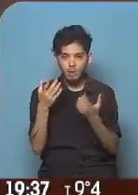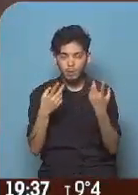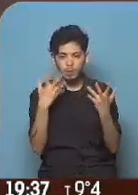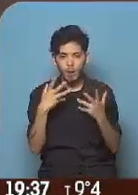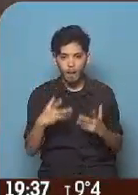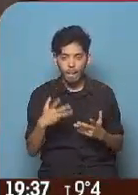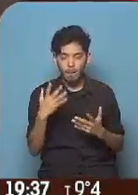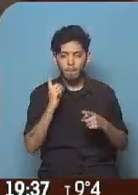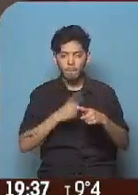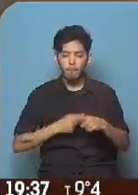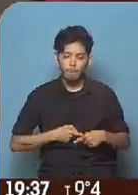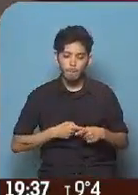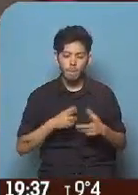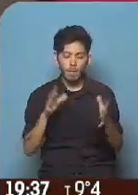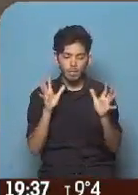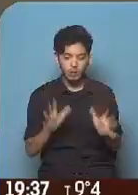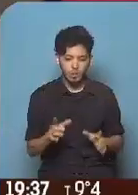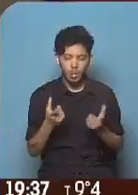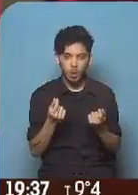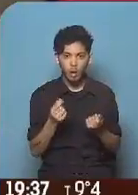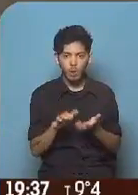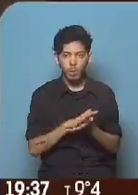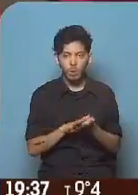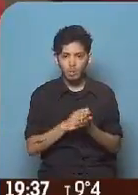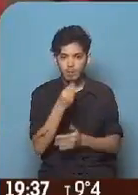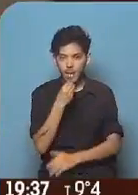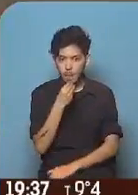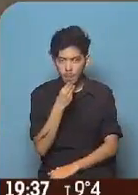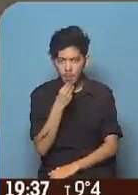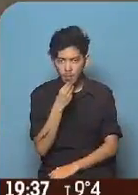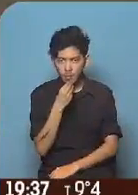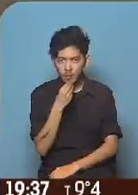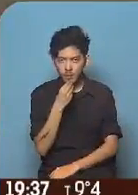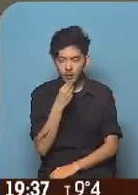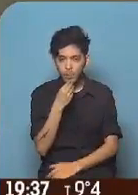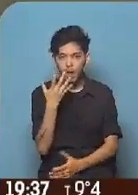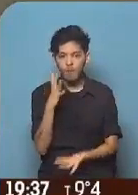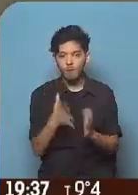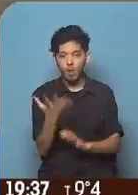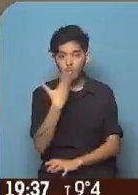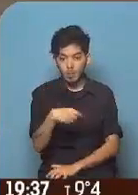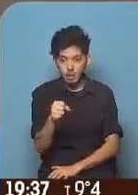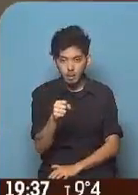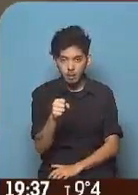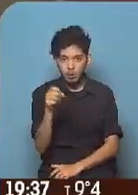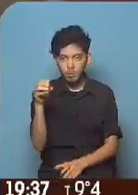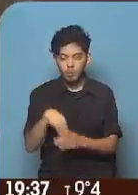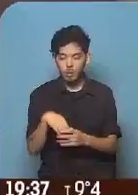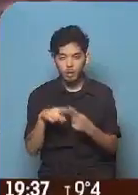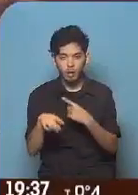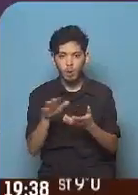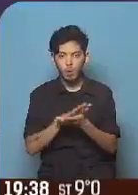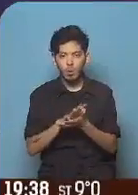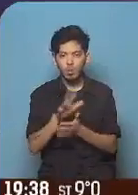en la estructura de costos de una canasta de alimentos, la logística incide promedio en